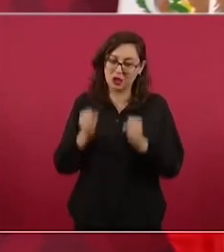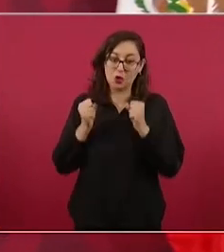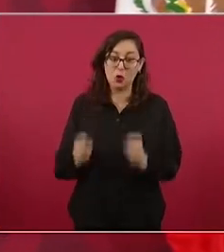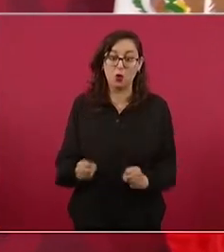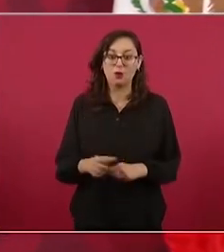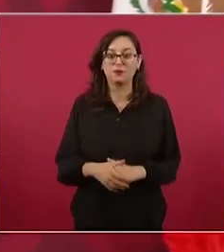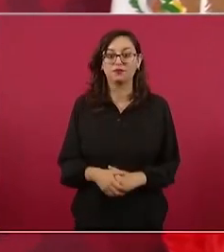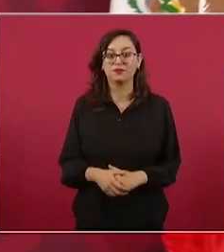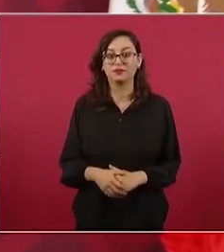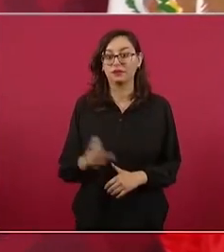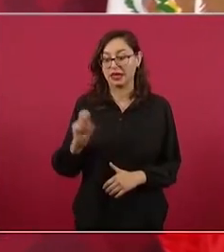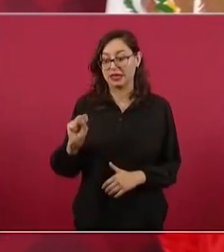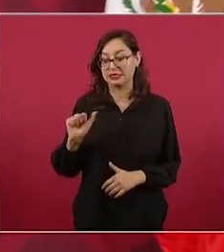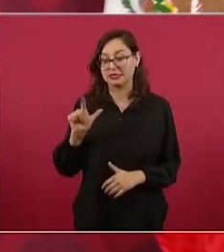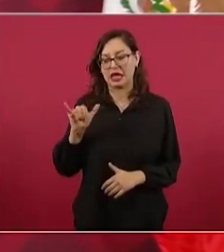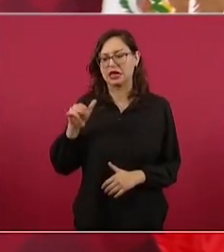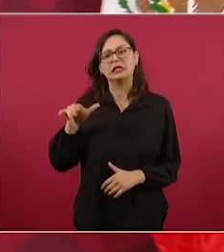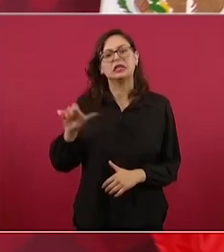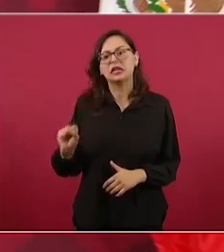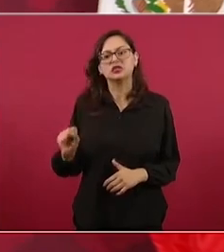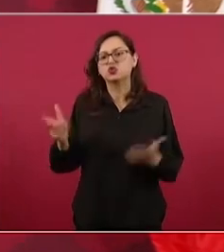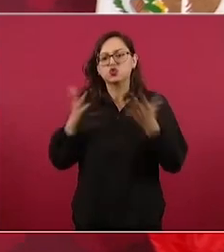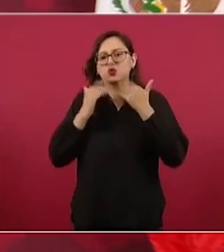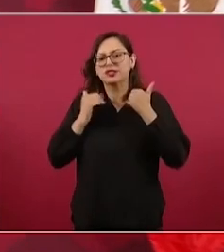Salinas, pues ya sabemos que no está, ¿no?